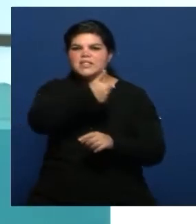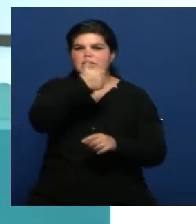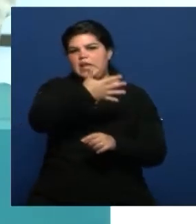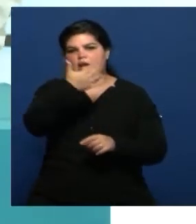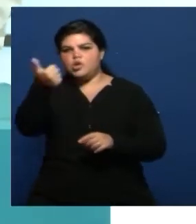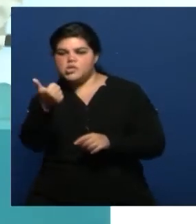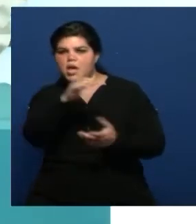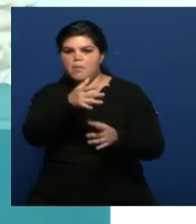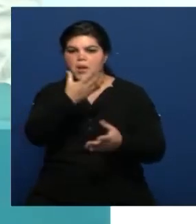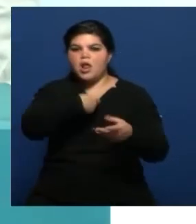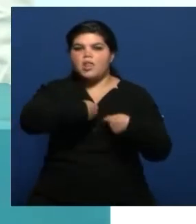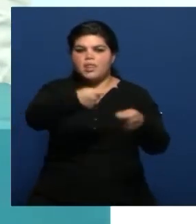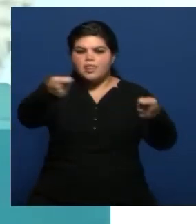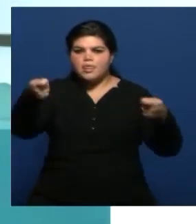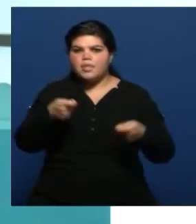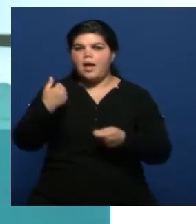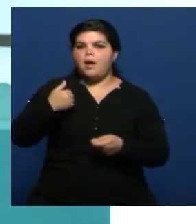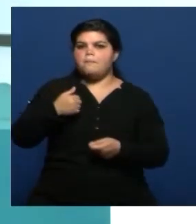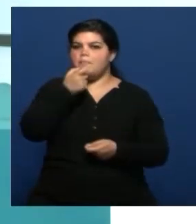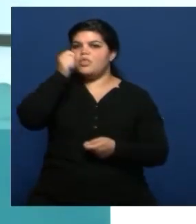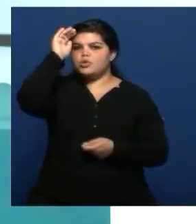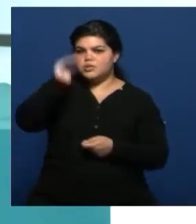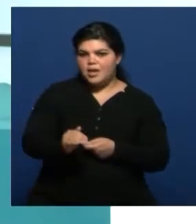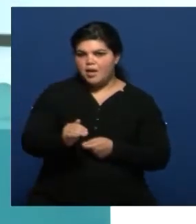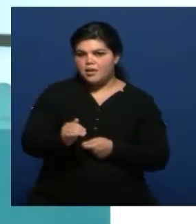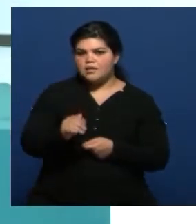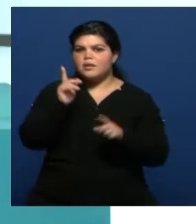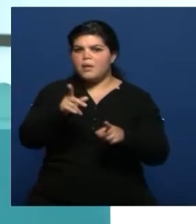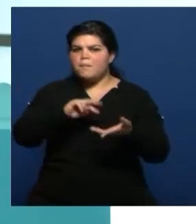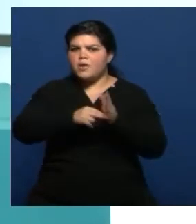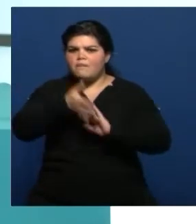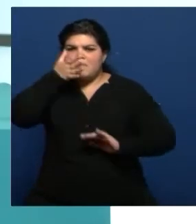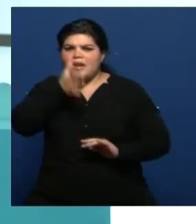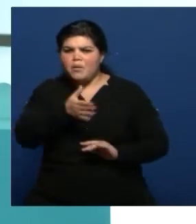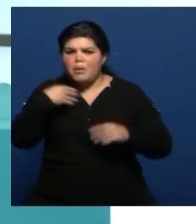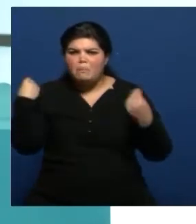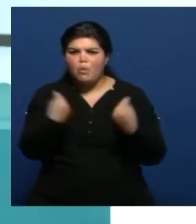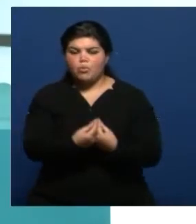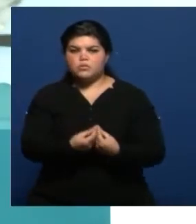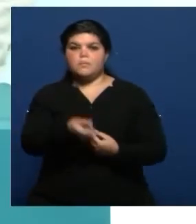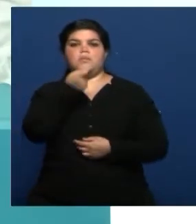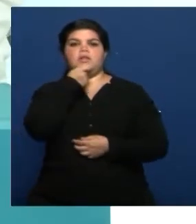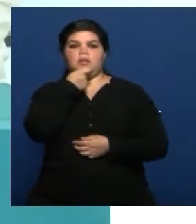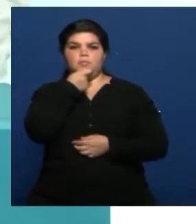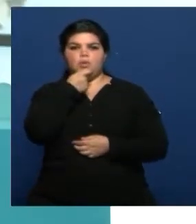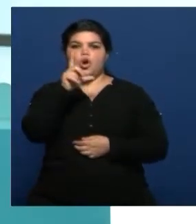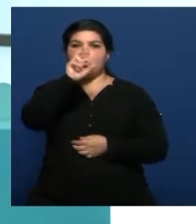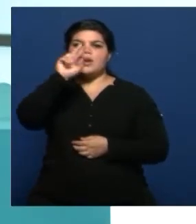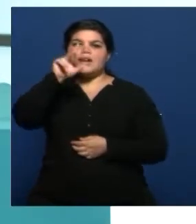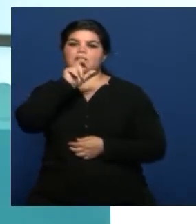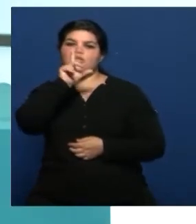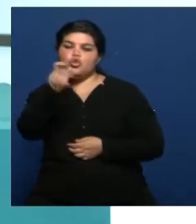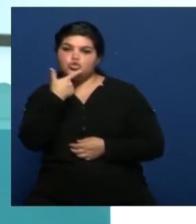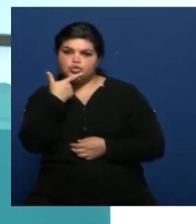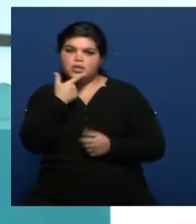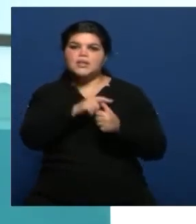distribuyendo las garrafas por toda la provincia y que afectan a muchas personas. Yo les doy un ejemplo. Los Corralitos, les doy el